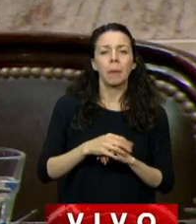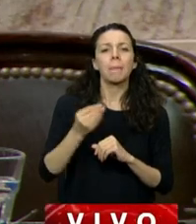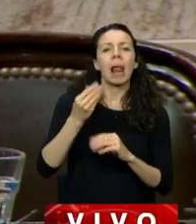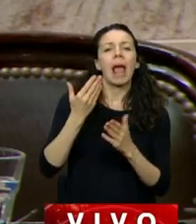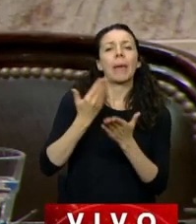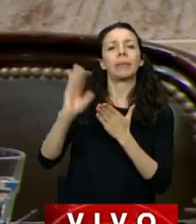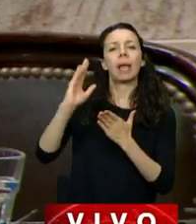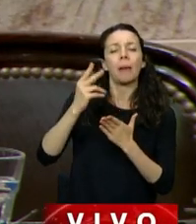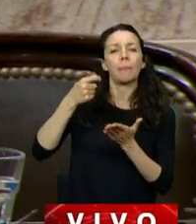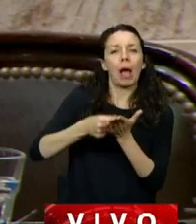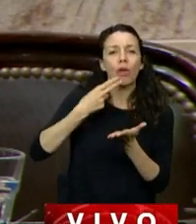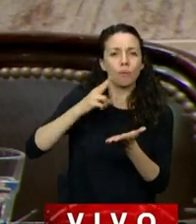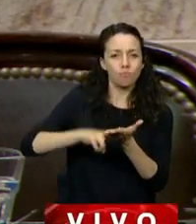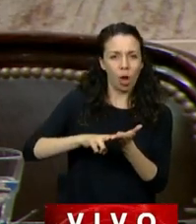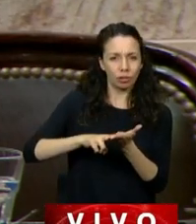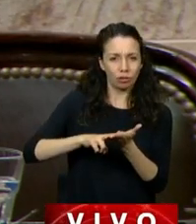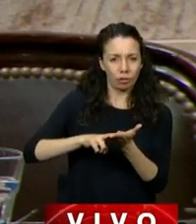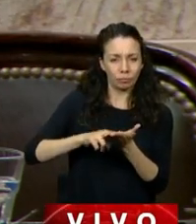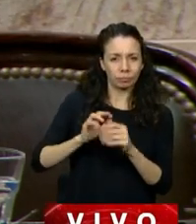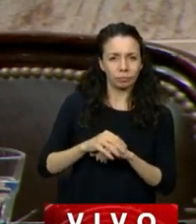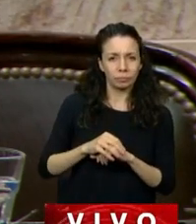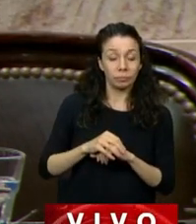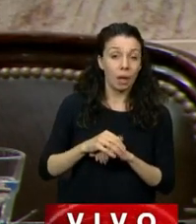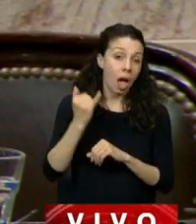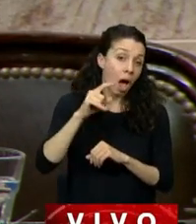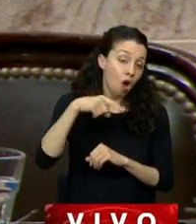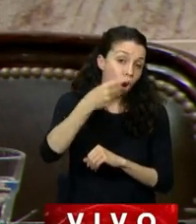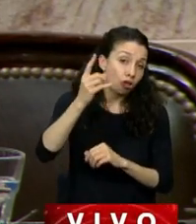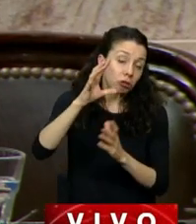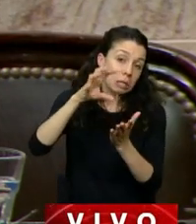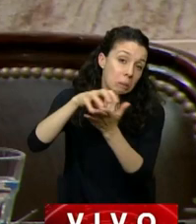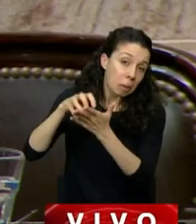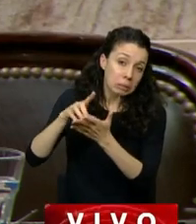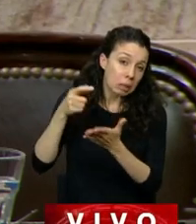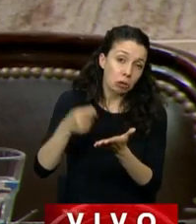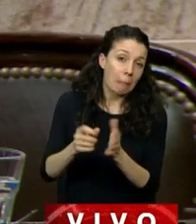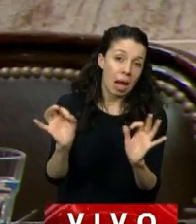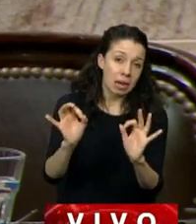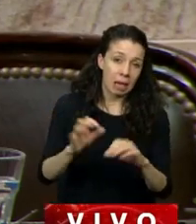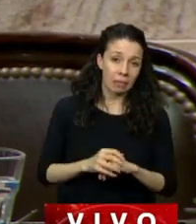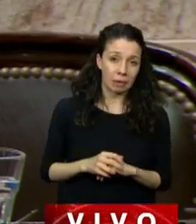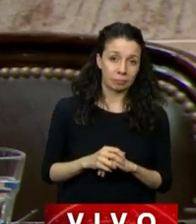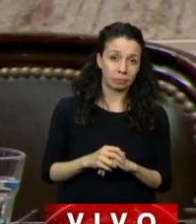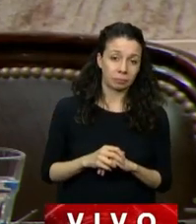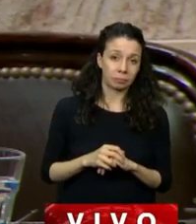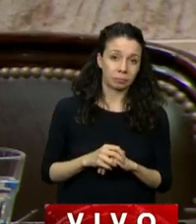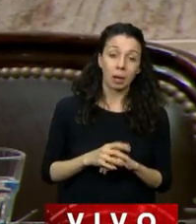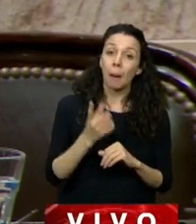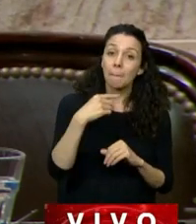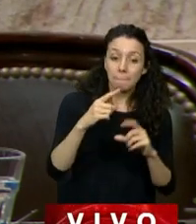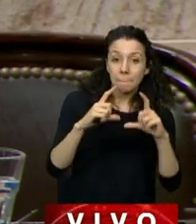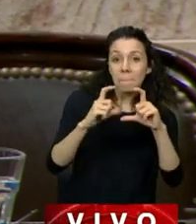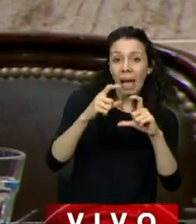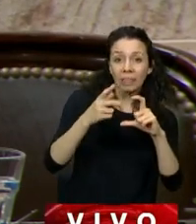mínimo interno y otras directamente no pagan y los paquetes de